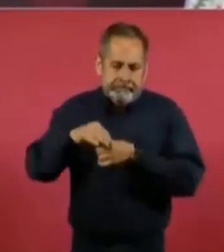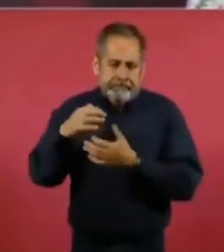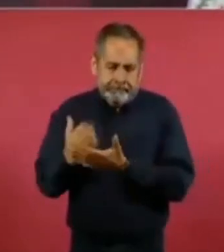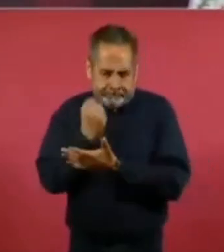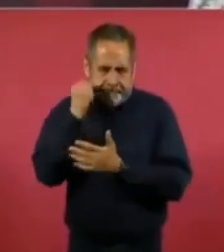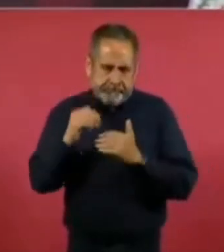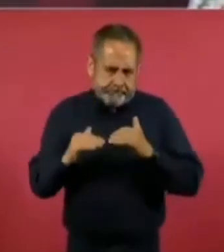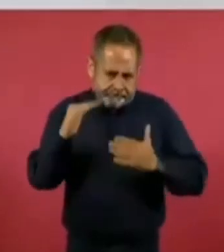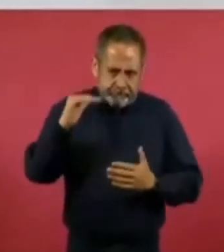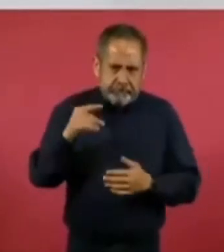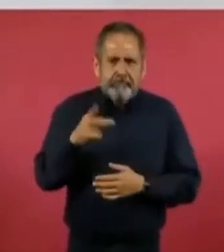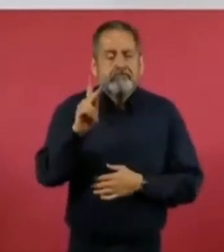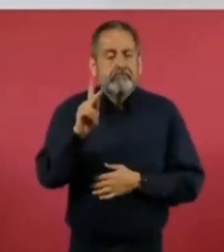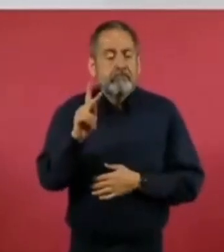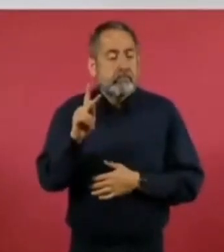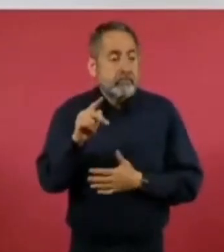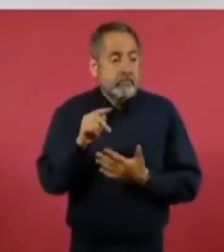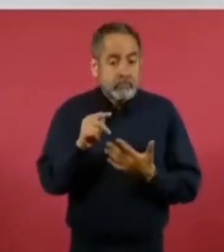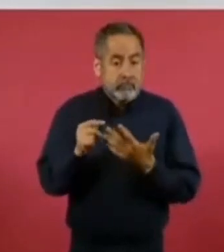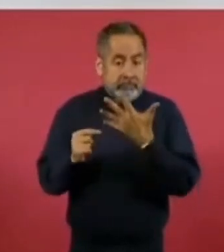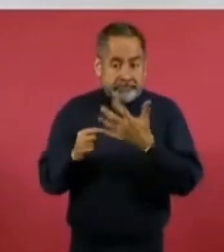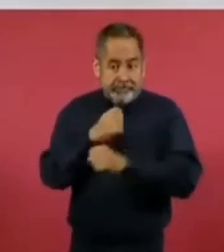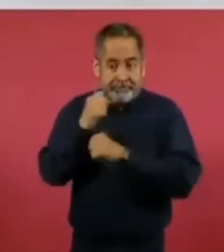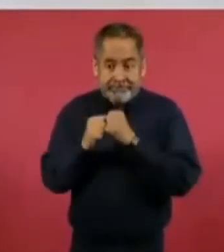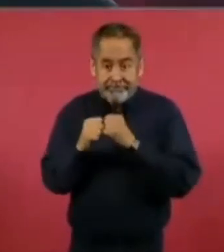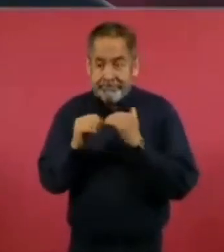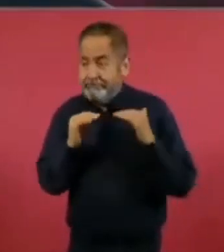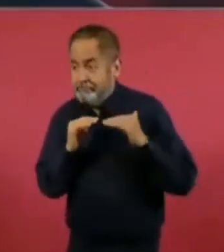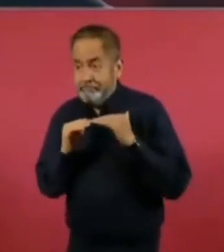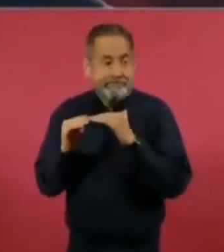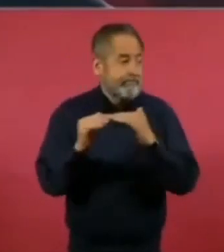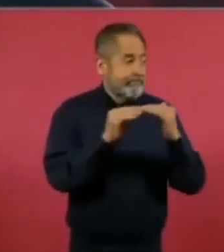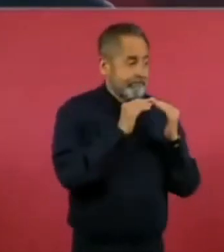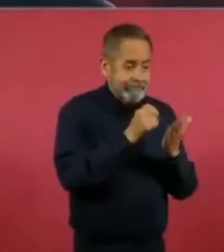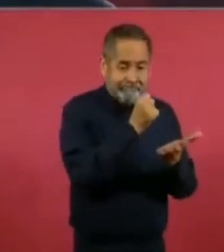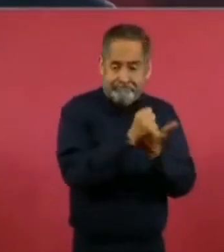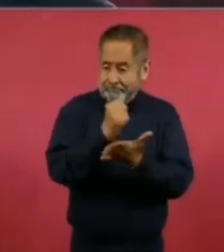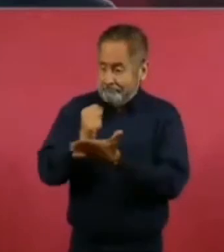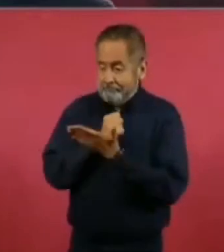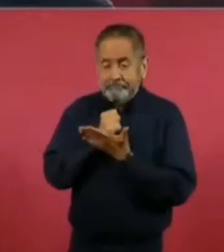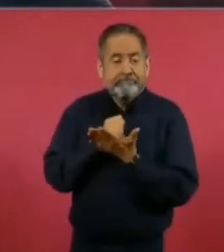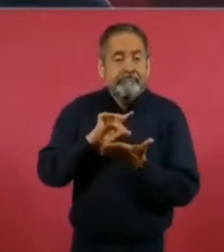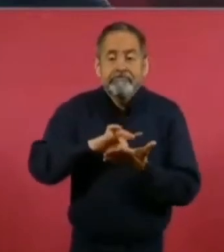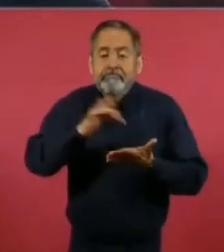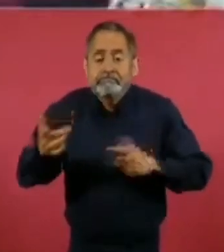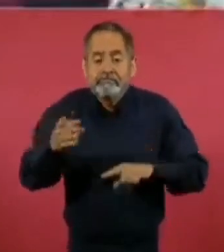que no logramos consenso. Entonces, todo esto se lo debemos a Carlos.